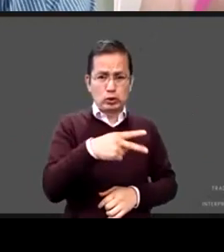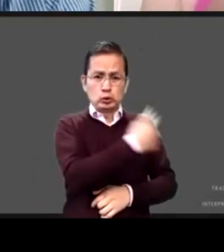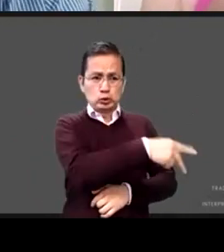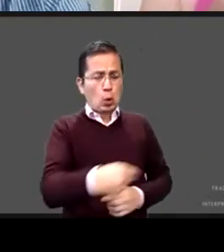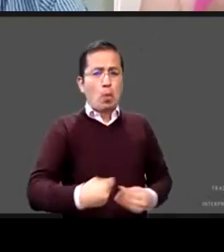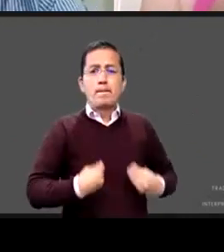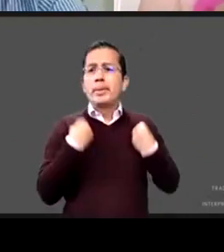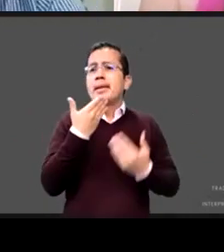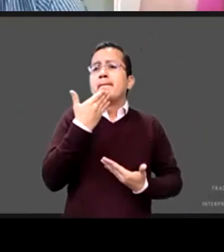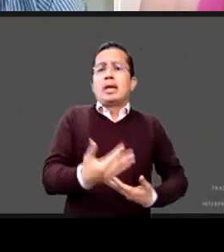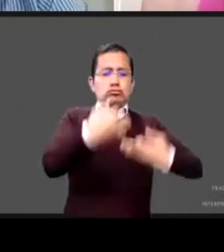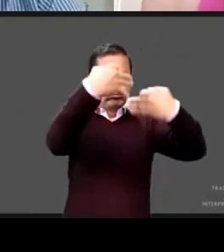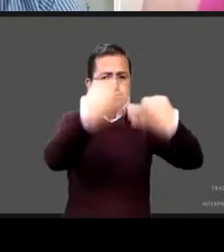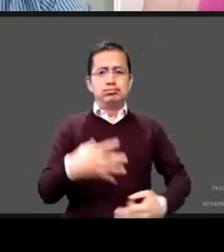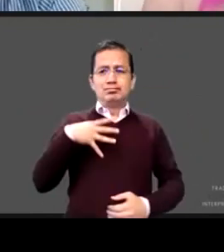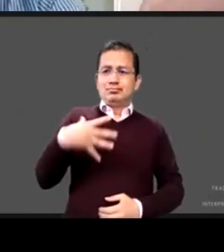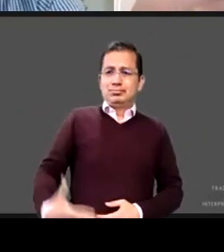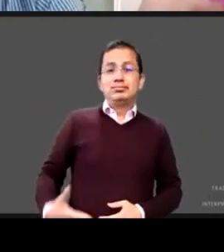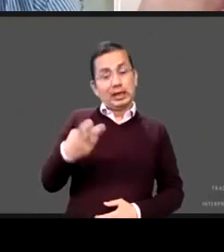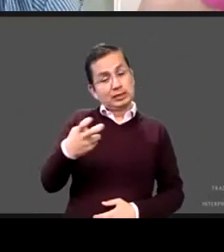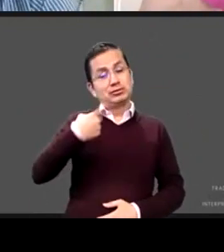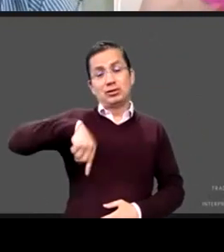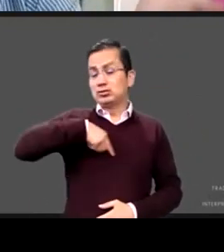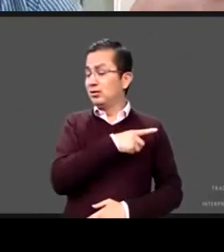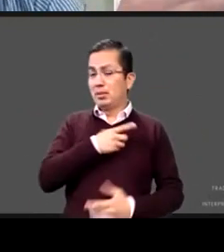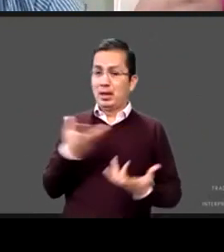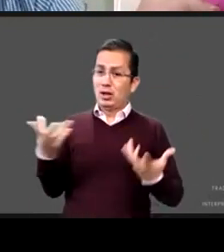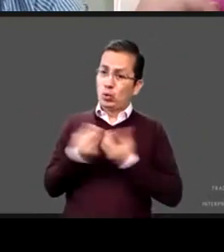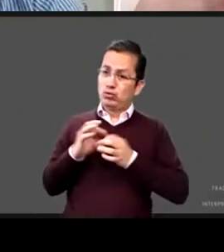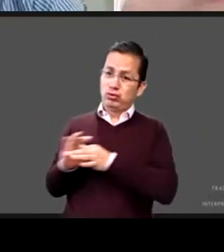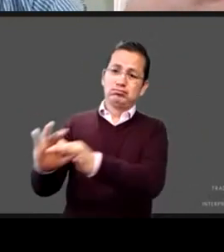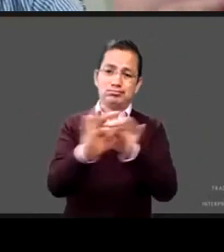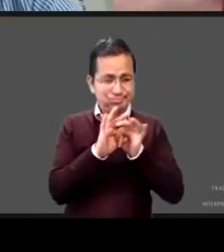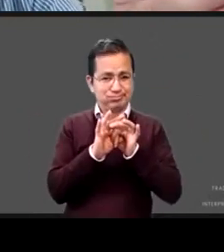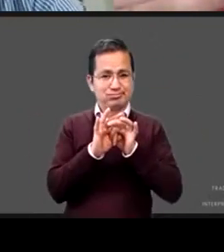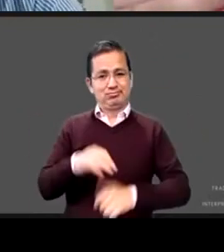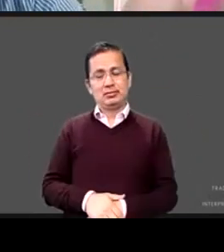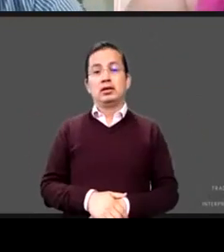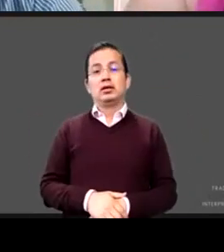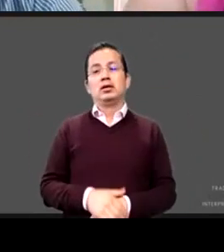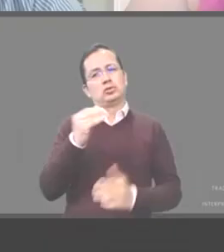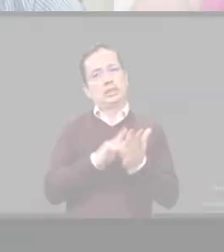vida digna. Muchas gracias a todos y a estos ponentes que de verdad fueron un lujo.